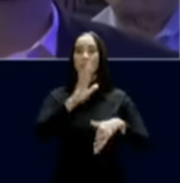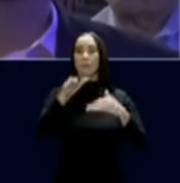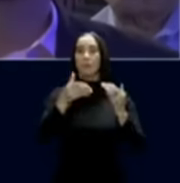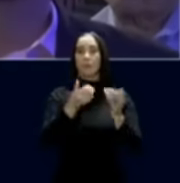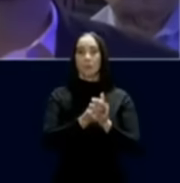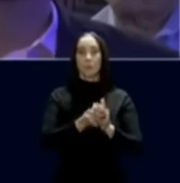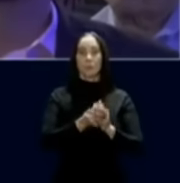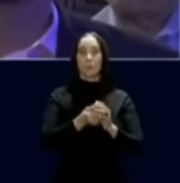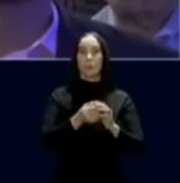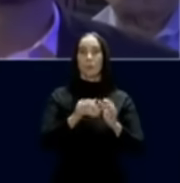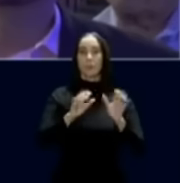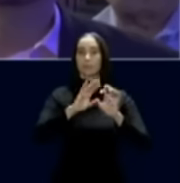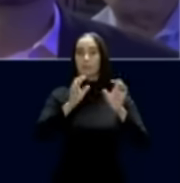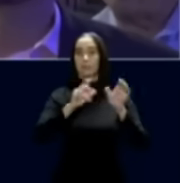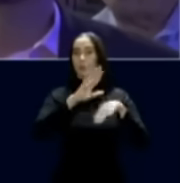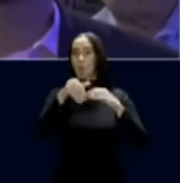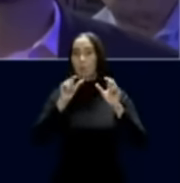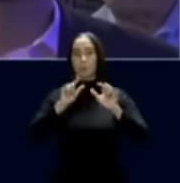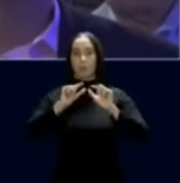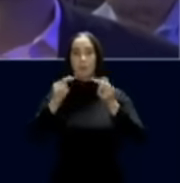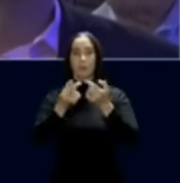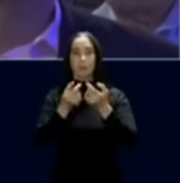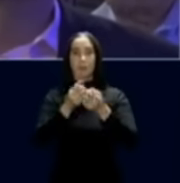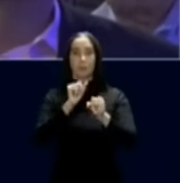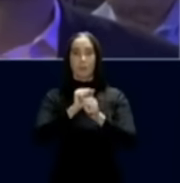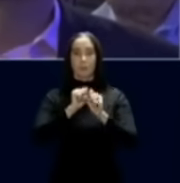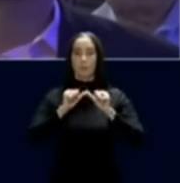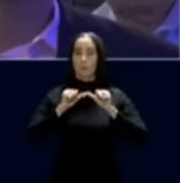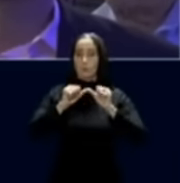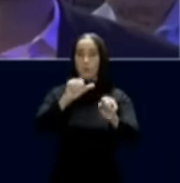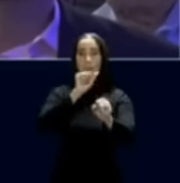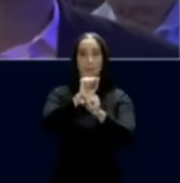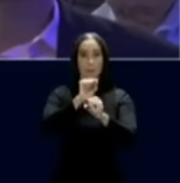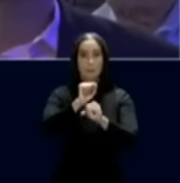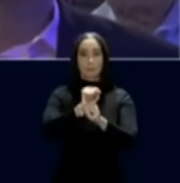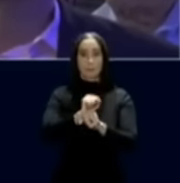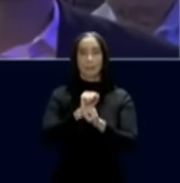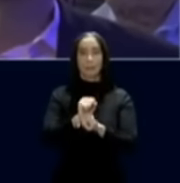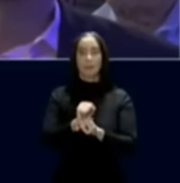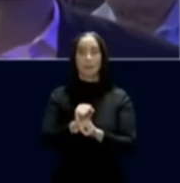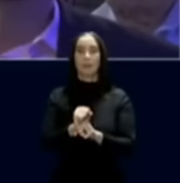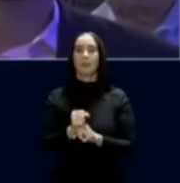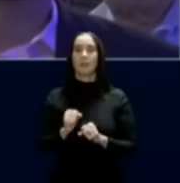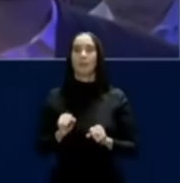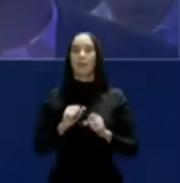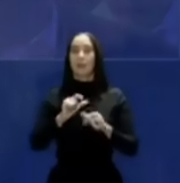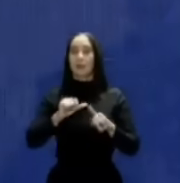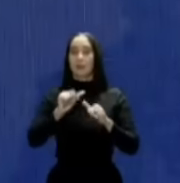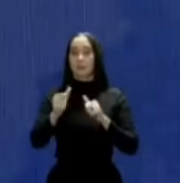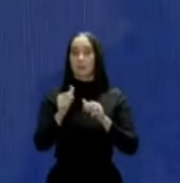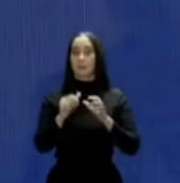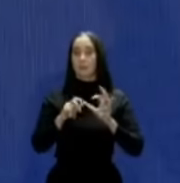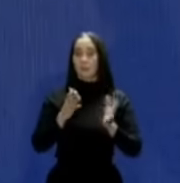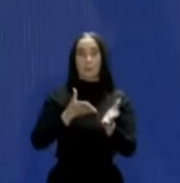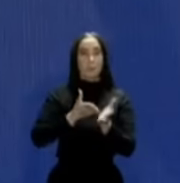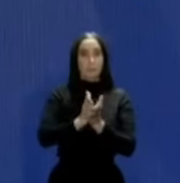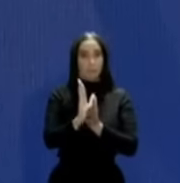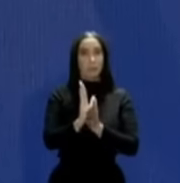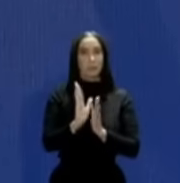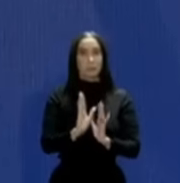que tanto el canciller como todo el equipo diplomático ha hecho y seguirá haciendo una gran labor hasta donde le permitan los